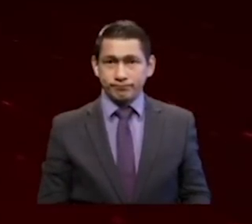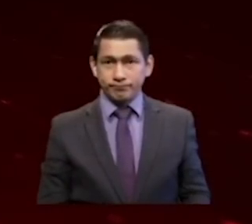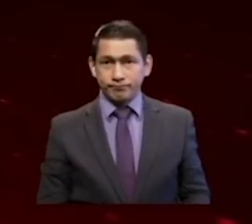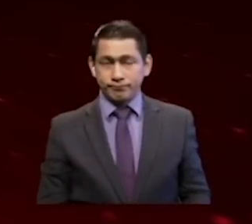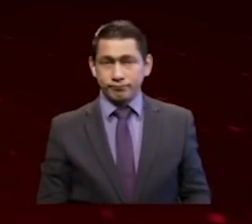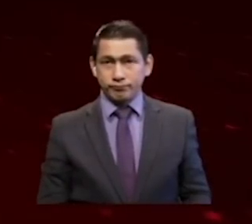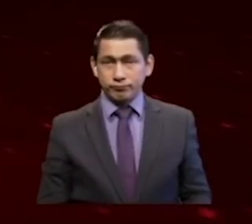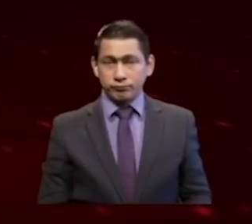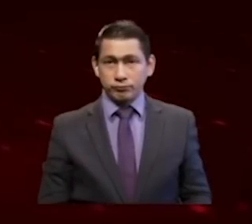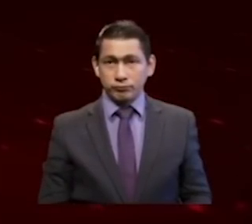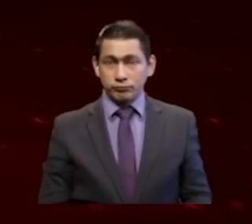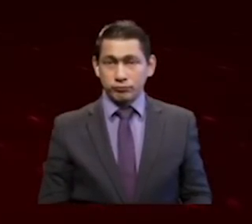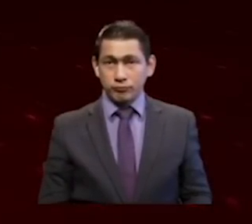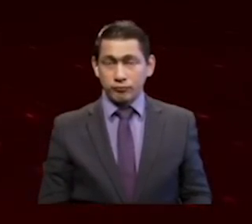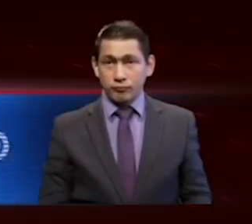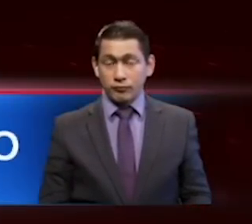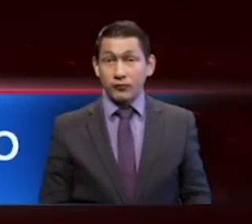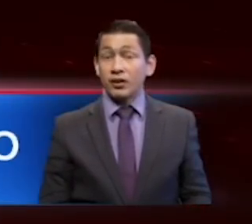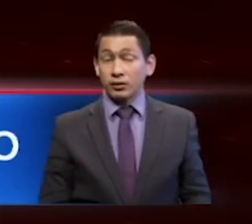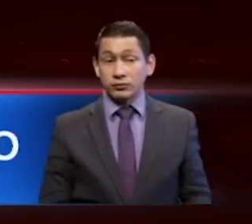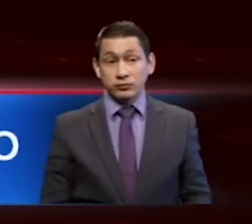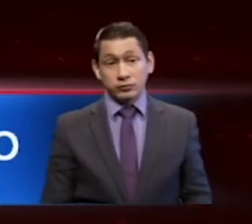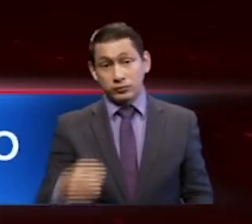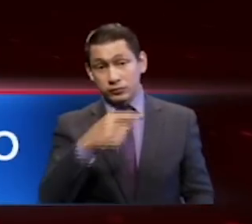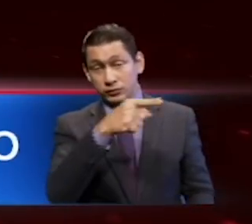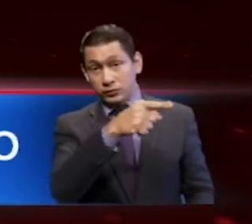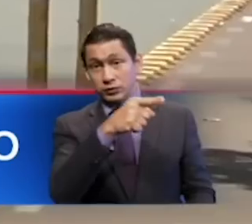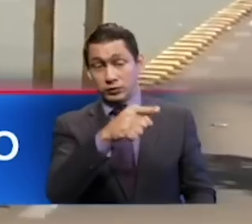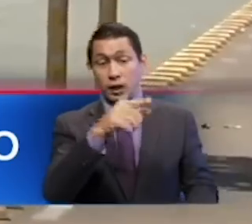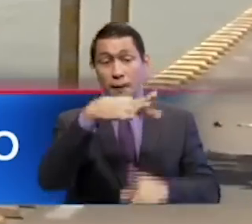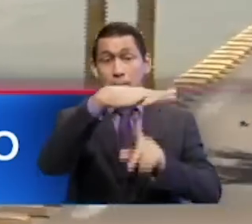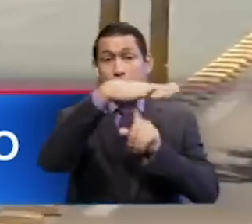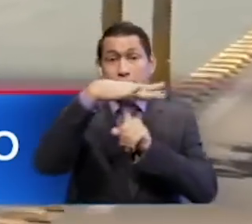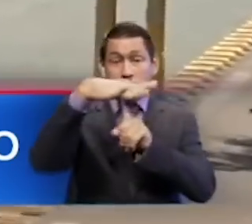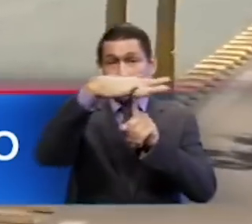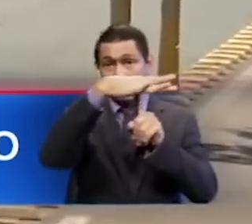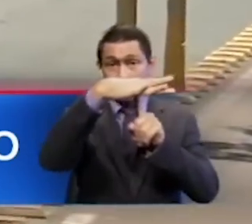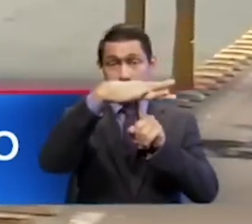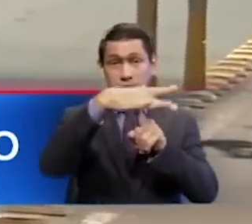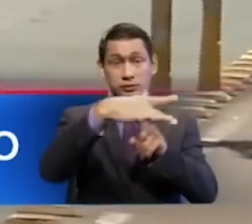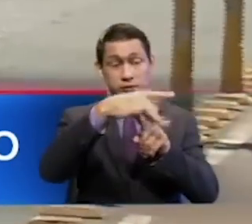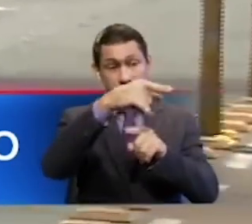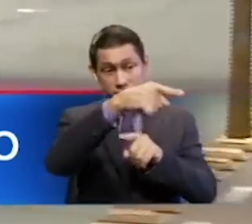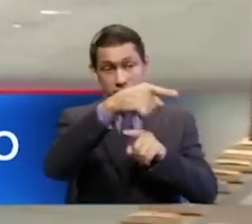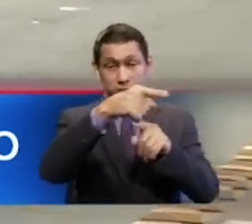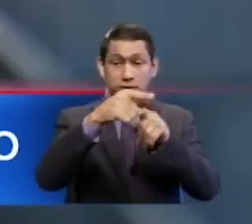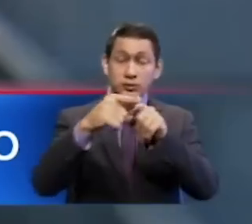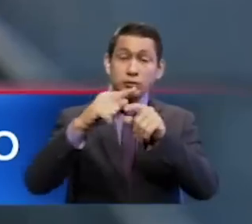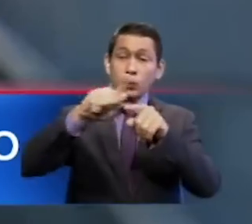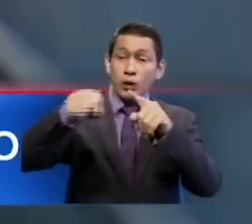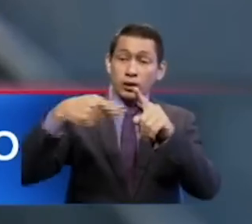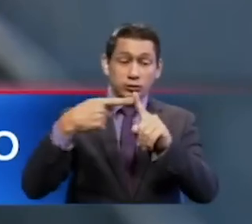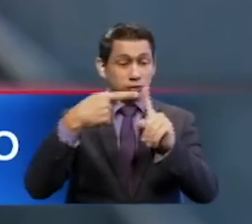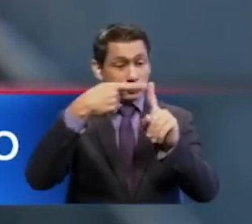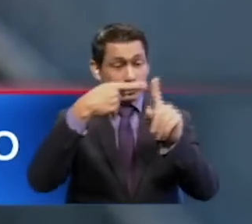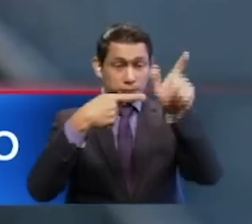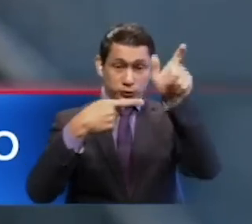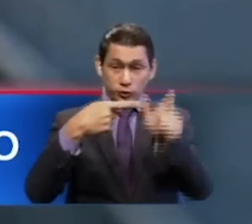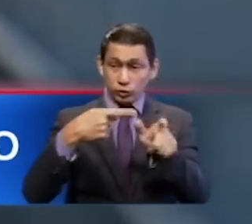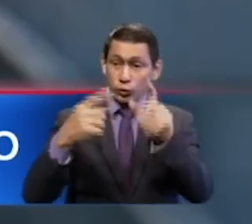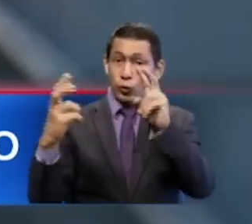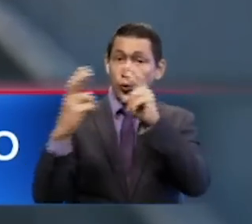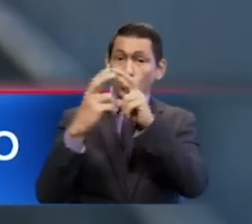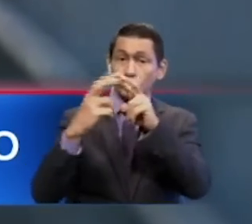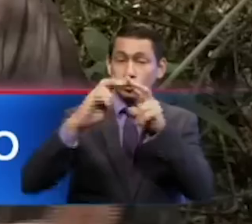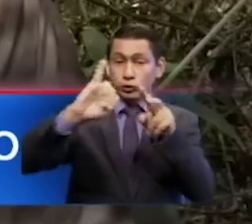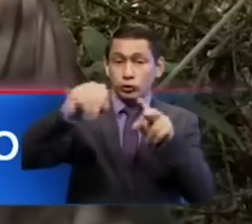Dele, suelte. Paraleticando todo, terminó en un parque del sector de Bellavista, pero días antes se inició en una discoteca cuando conoció a Johnny C., quien la llevó a su casa